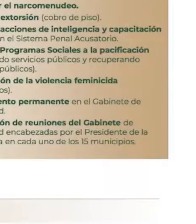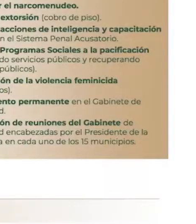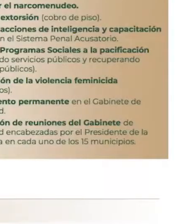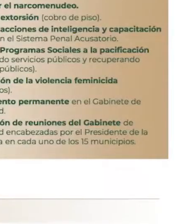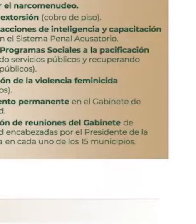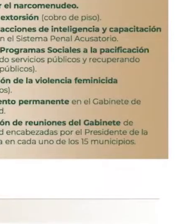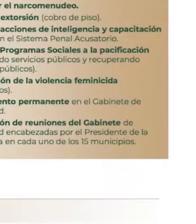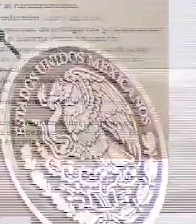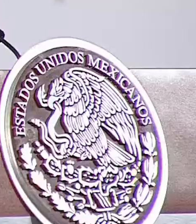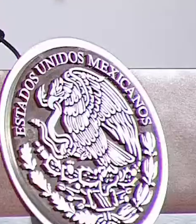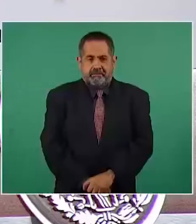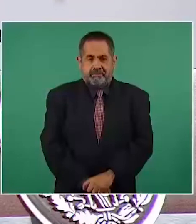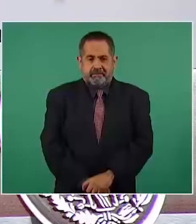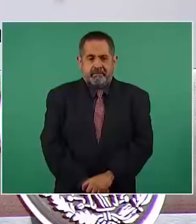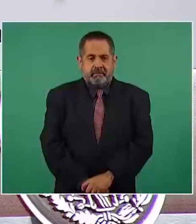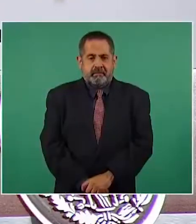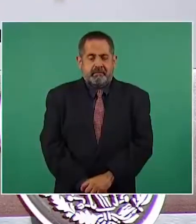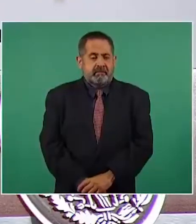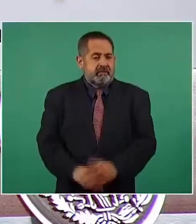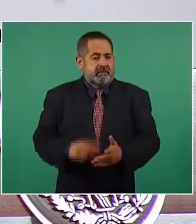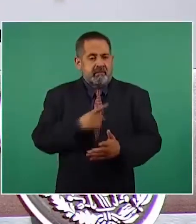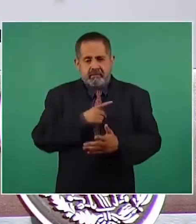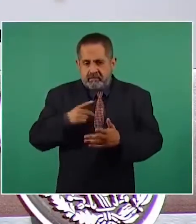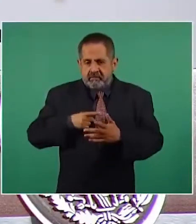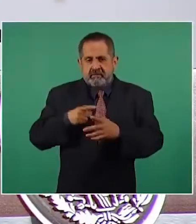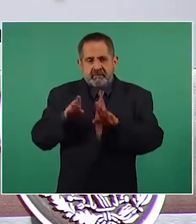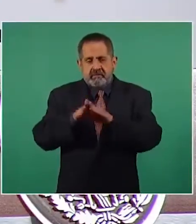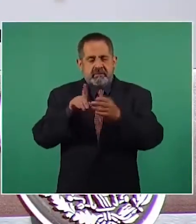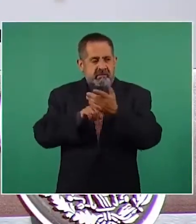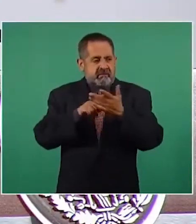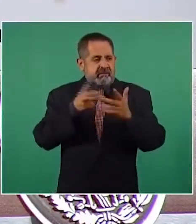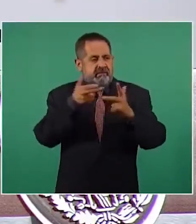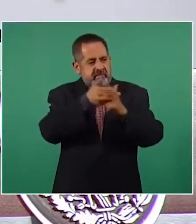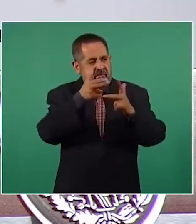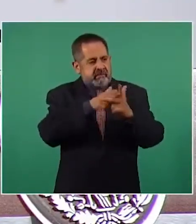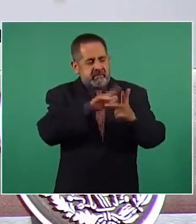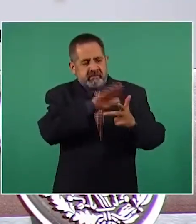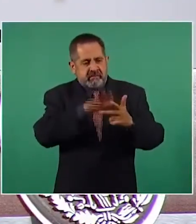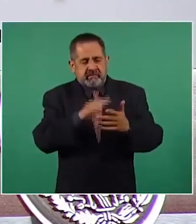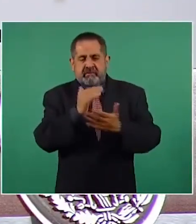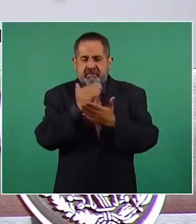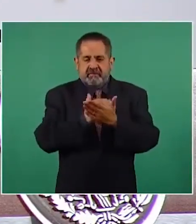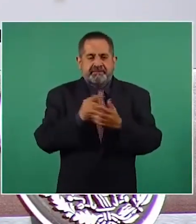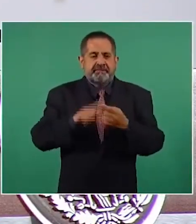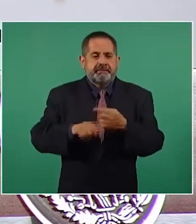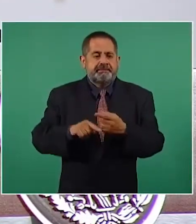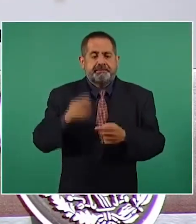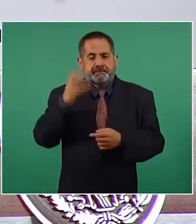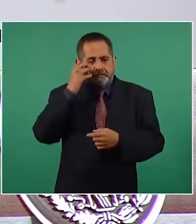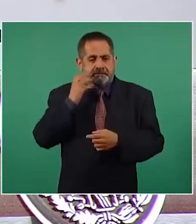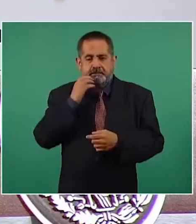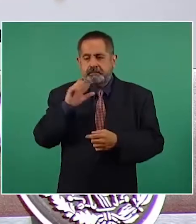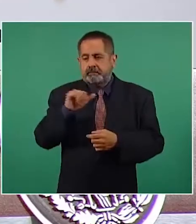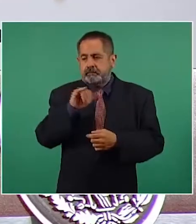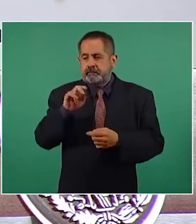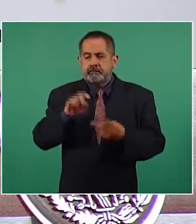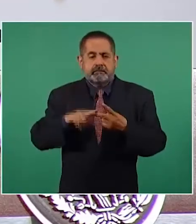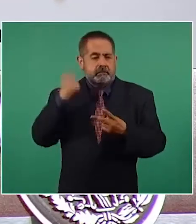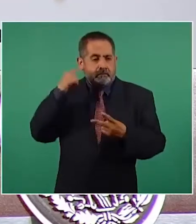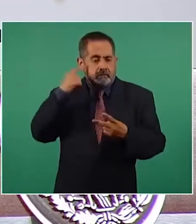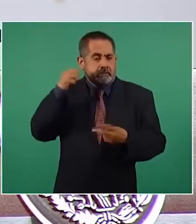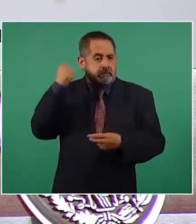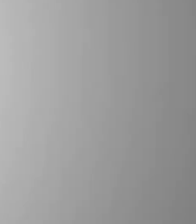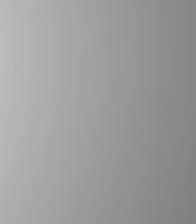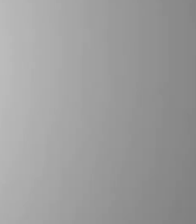aún detener el alza de los homicidios en léon cajeme guadalajara acapulco y